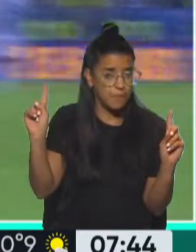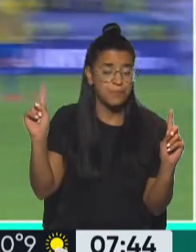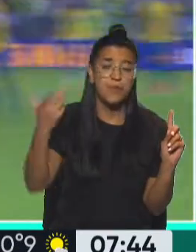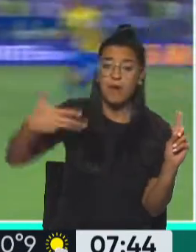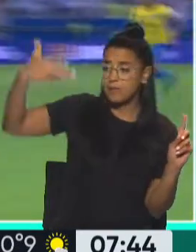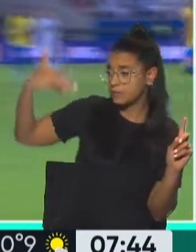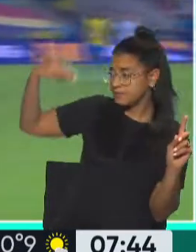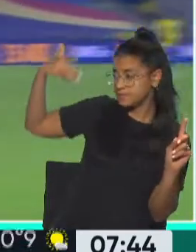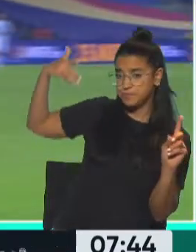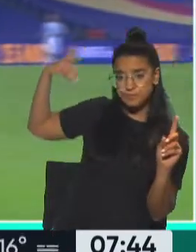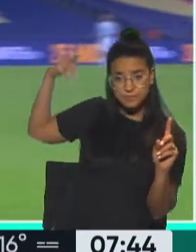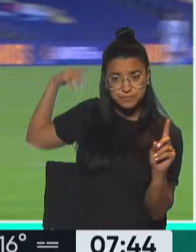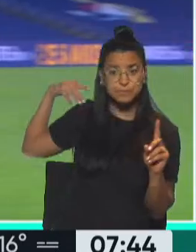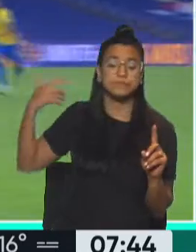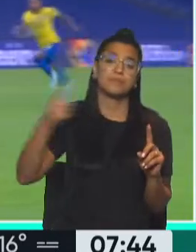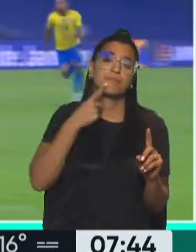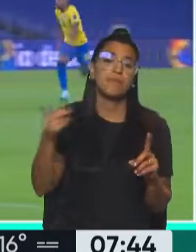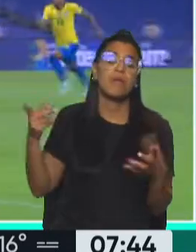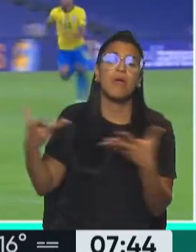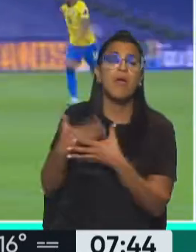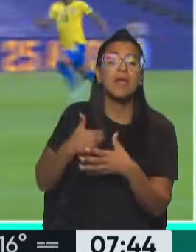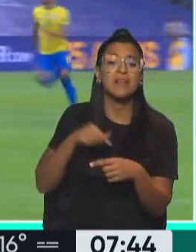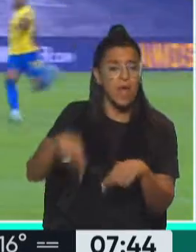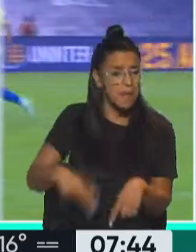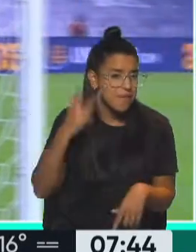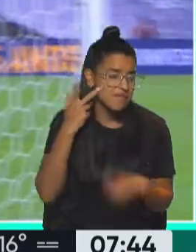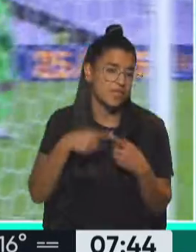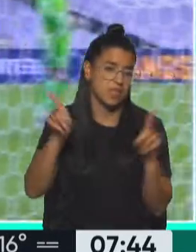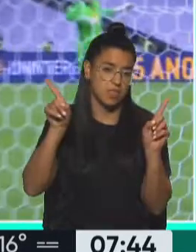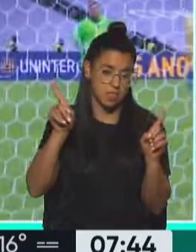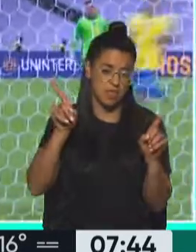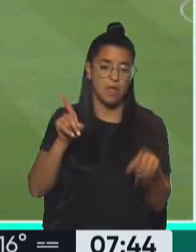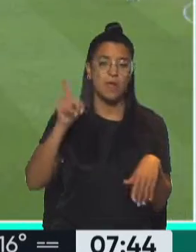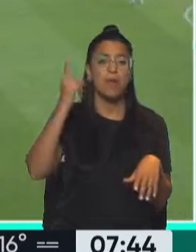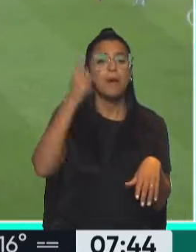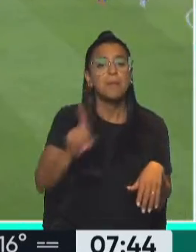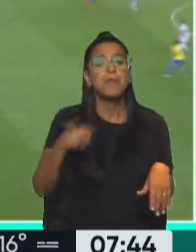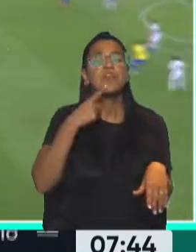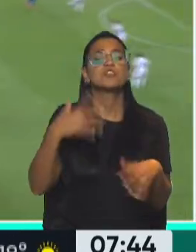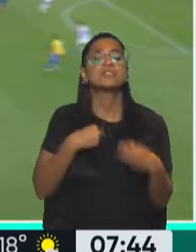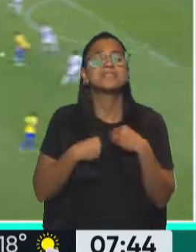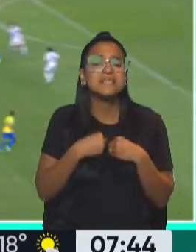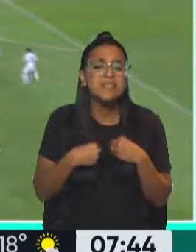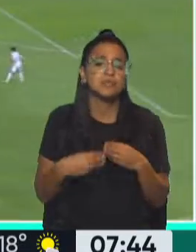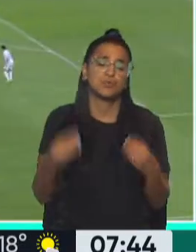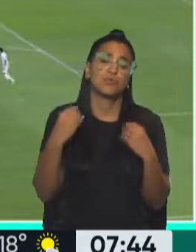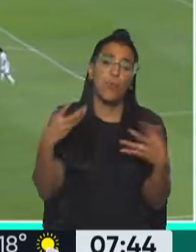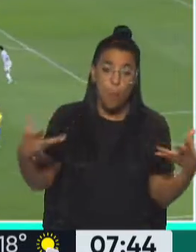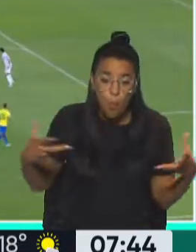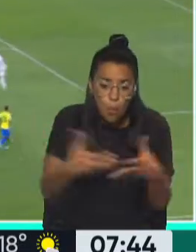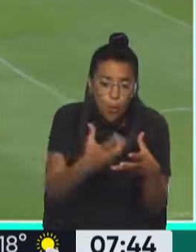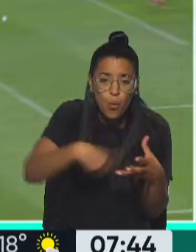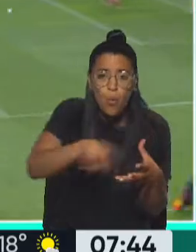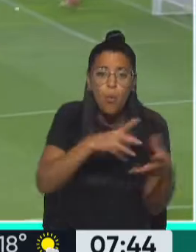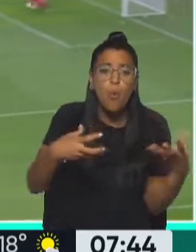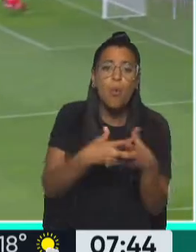venía desarrollando su actividad en la selección argentina. Pero lo que daba la sensación era que el grupo había